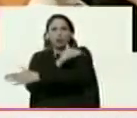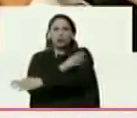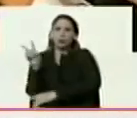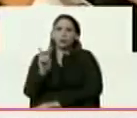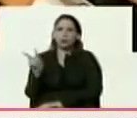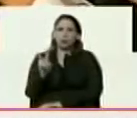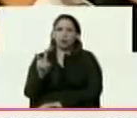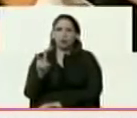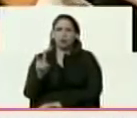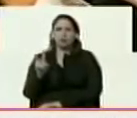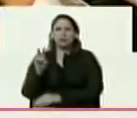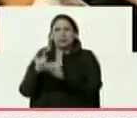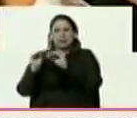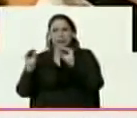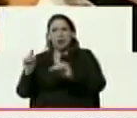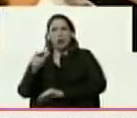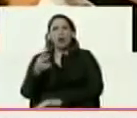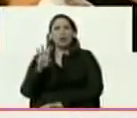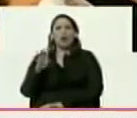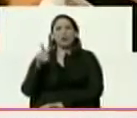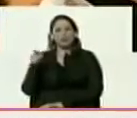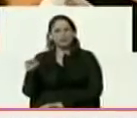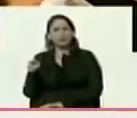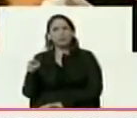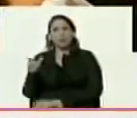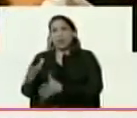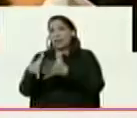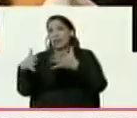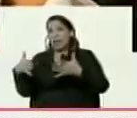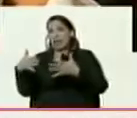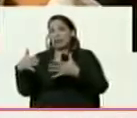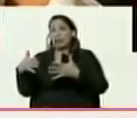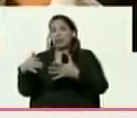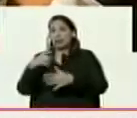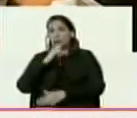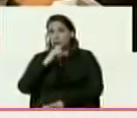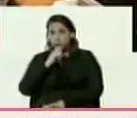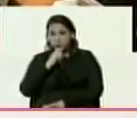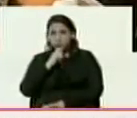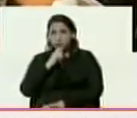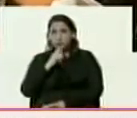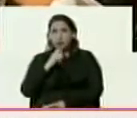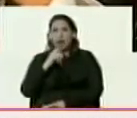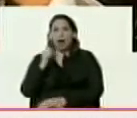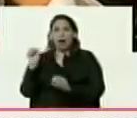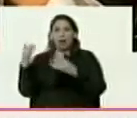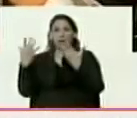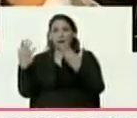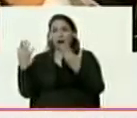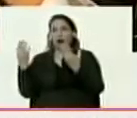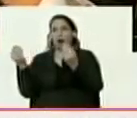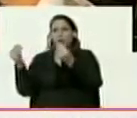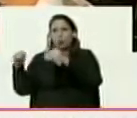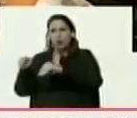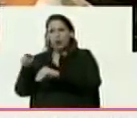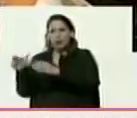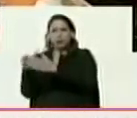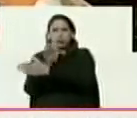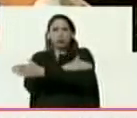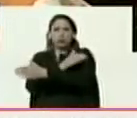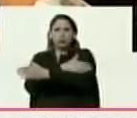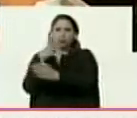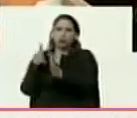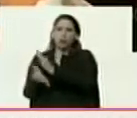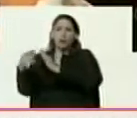llamado G4. Uno de los grandes obstáculos que se ha tenido para lograr un acuerdo con los factores de la extrema derecha tiene que ver con